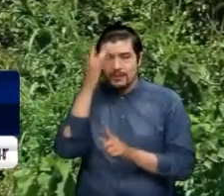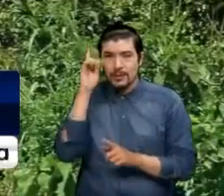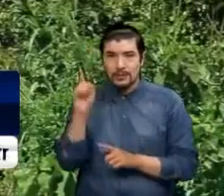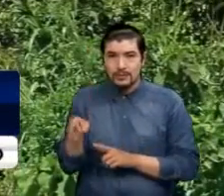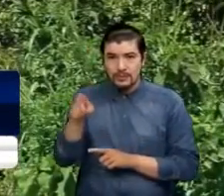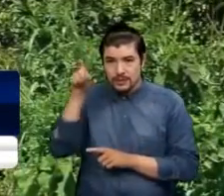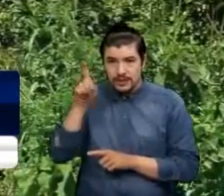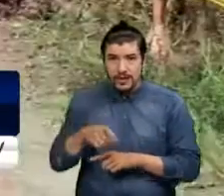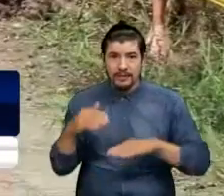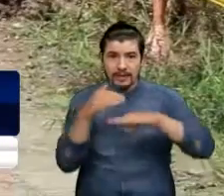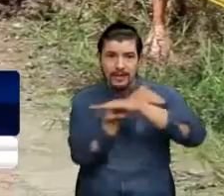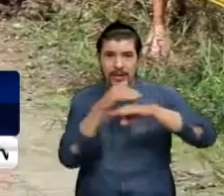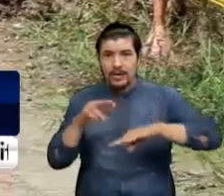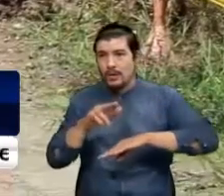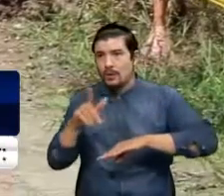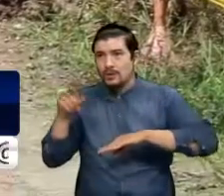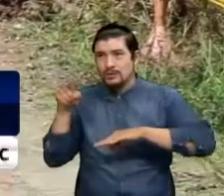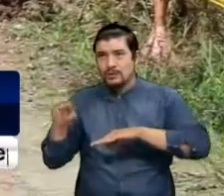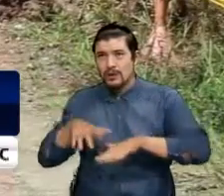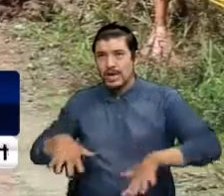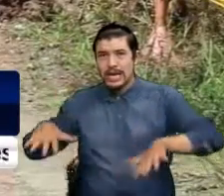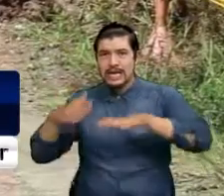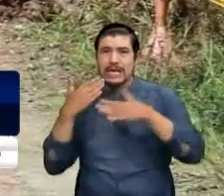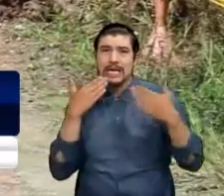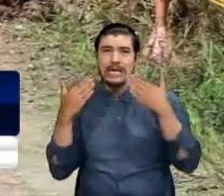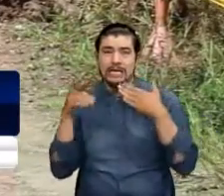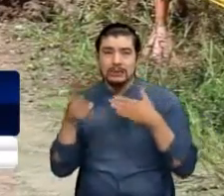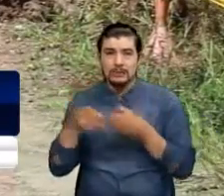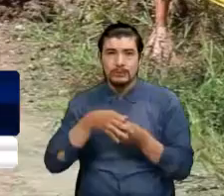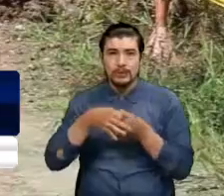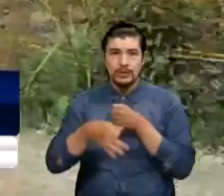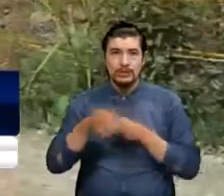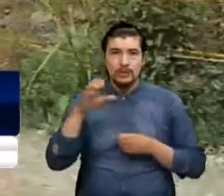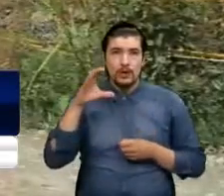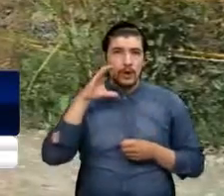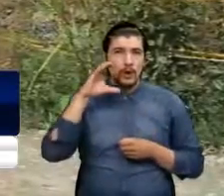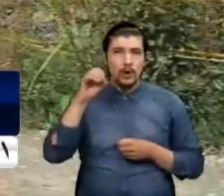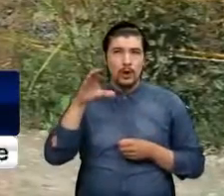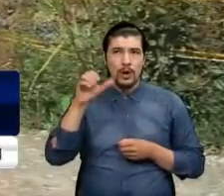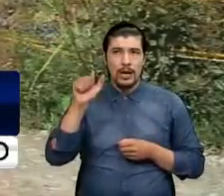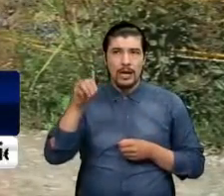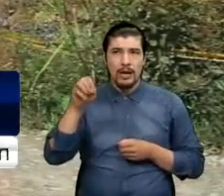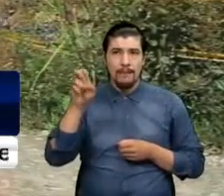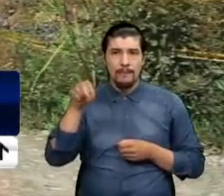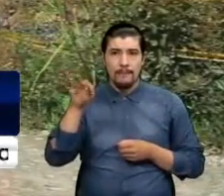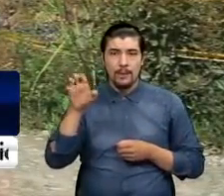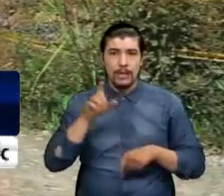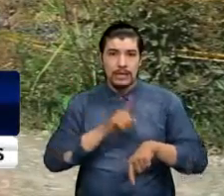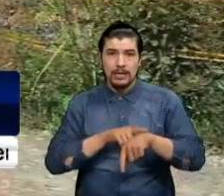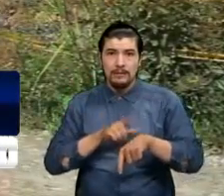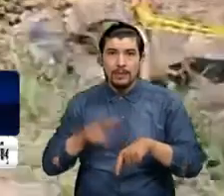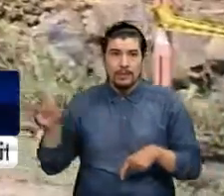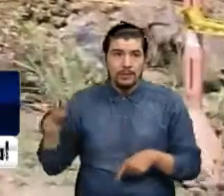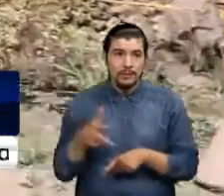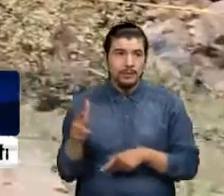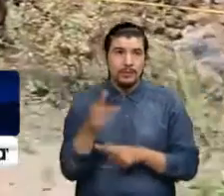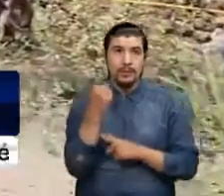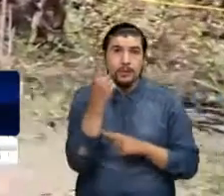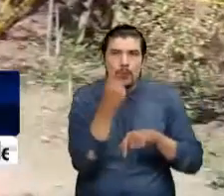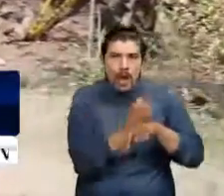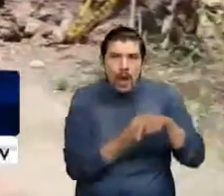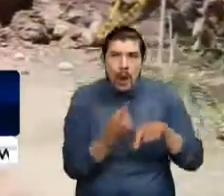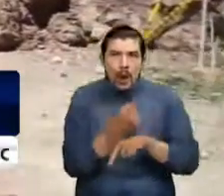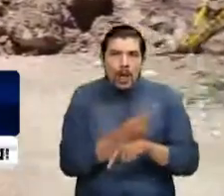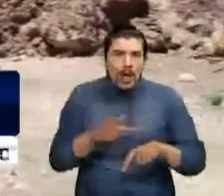deben tomar vías alternas por zona rural de los municipios de Ocamonte y Páramo, aumentando el recorrido en aproximadamente una hora.